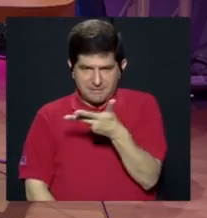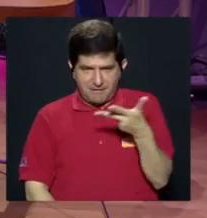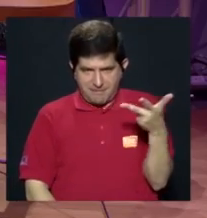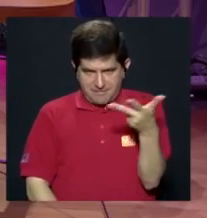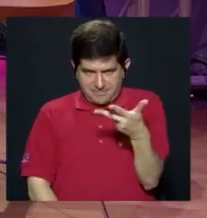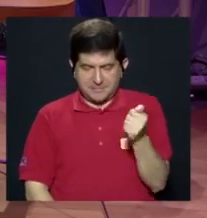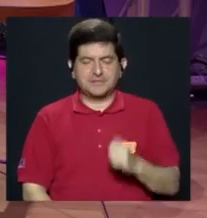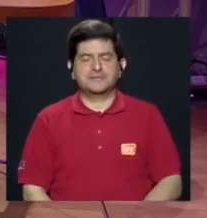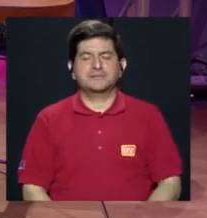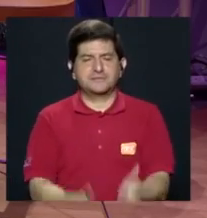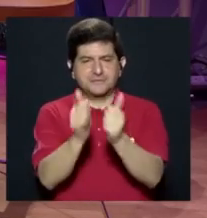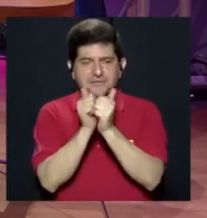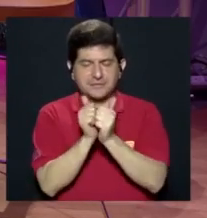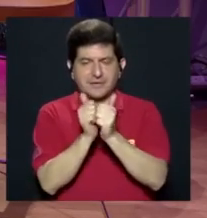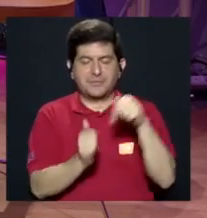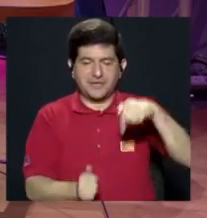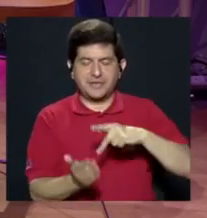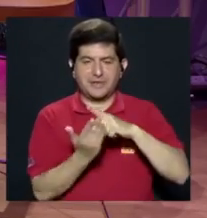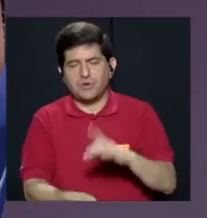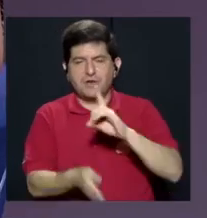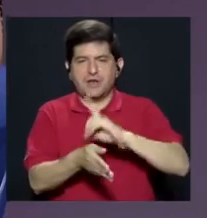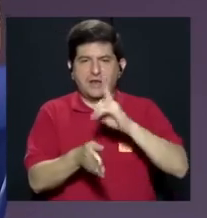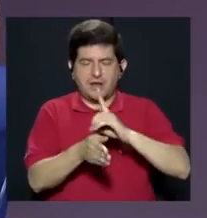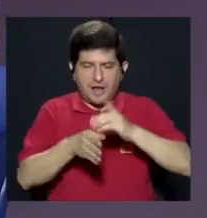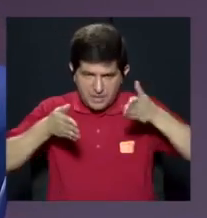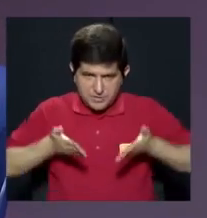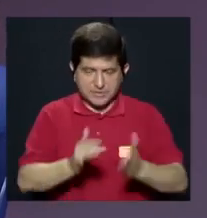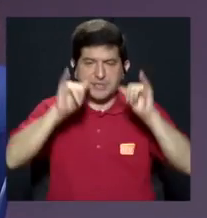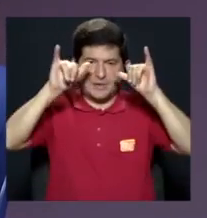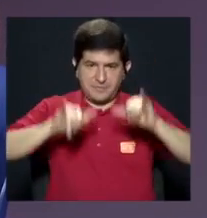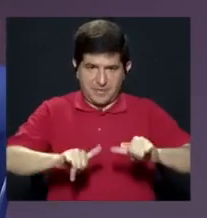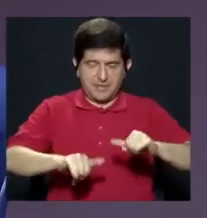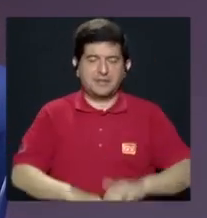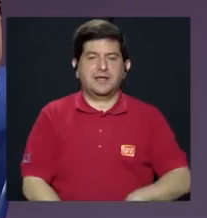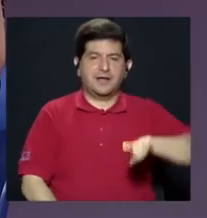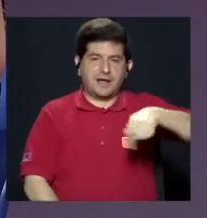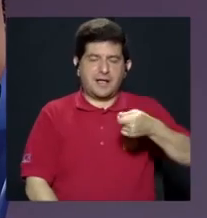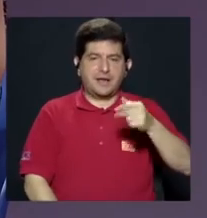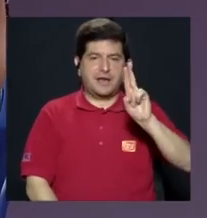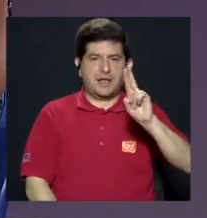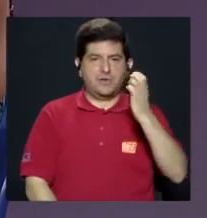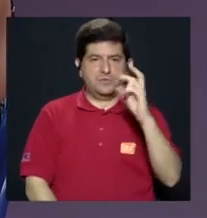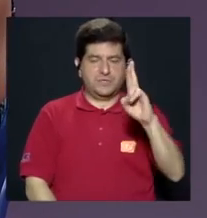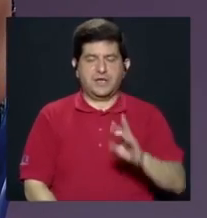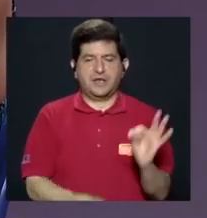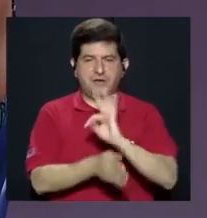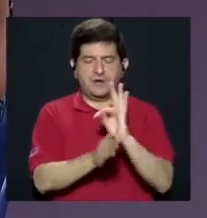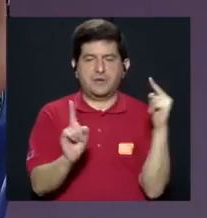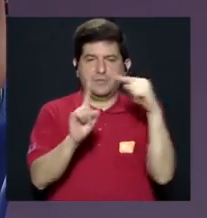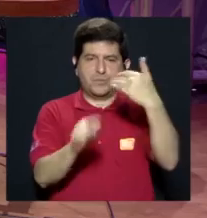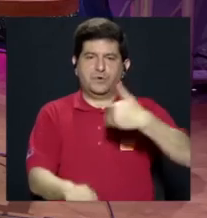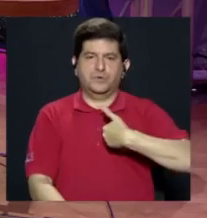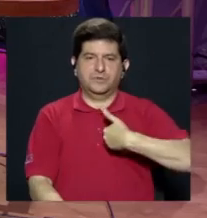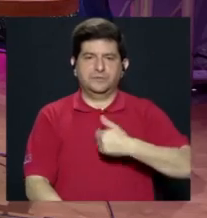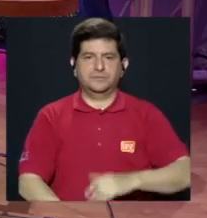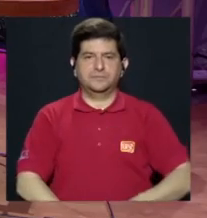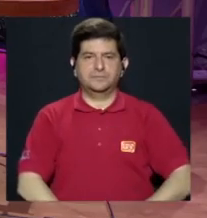Katia Marianela, por acompañarnos en Palabra de Mujer. Quédese con Canal UCR TV Consentido.